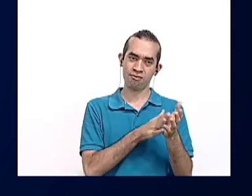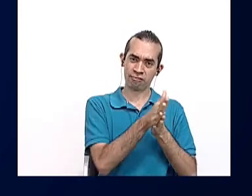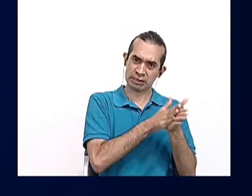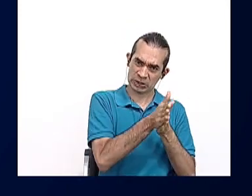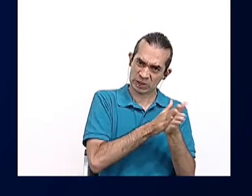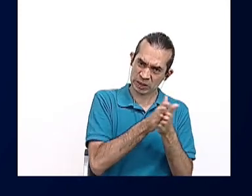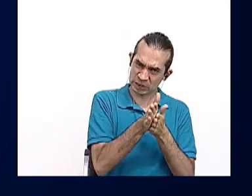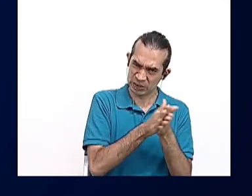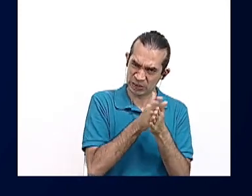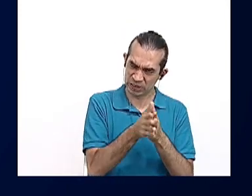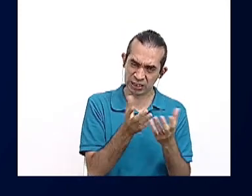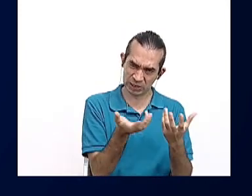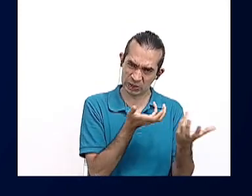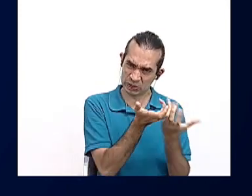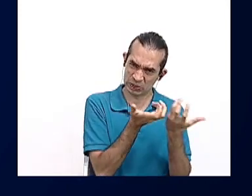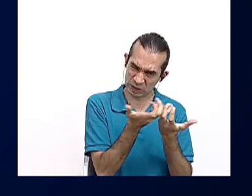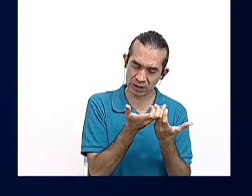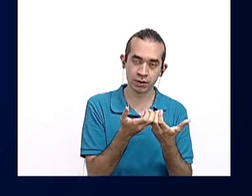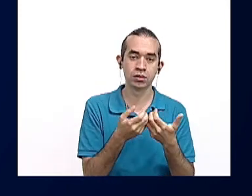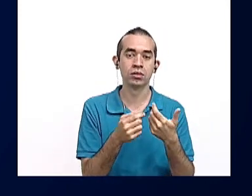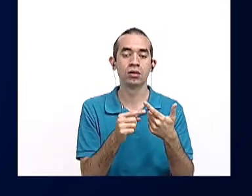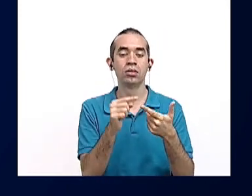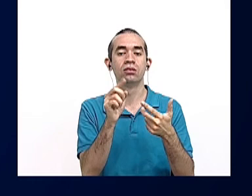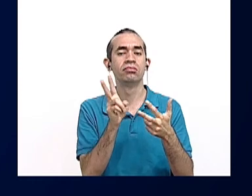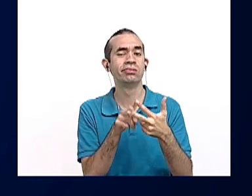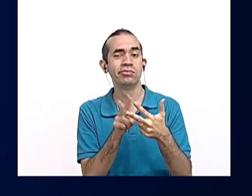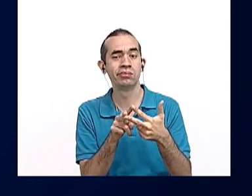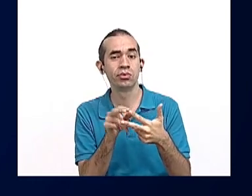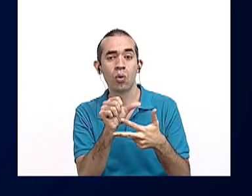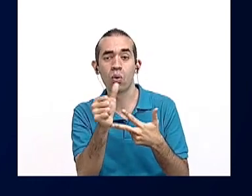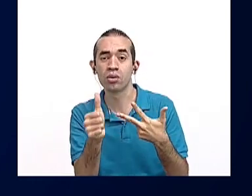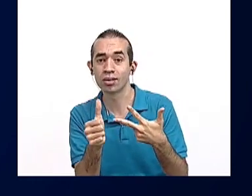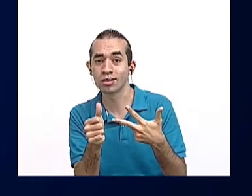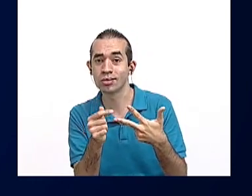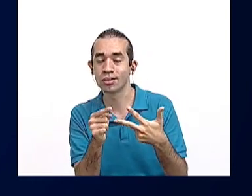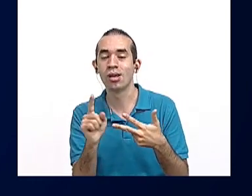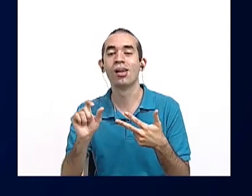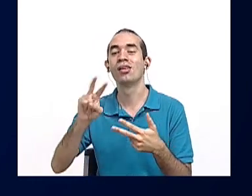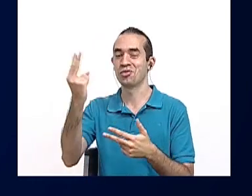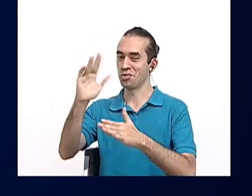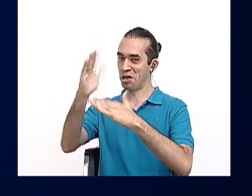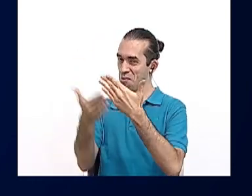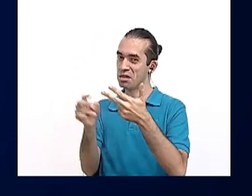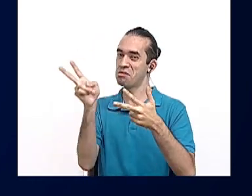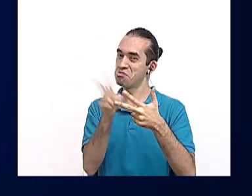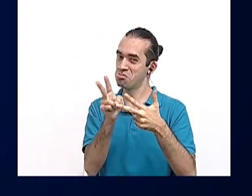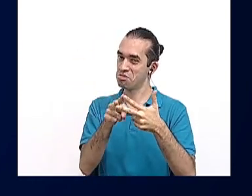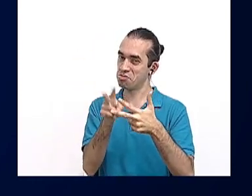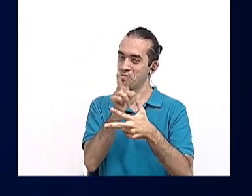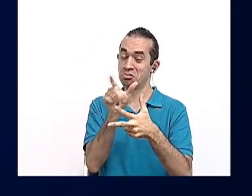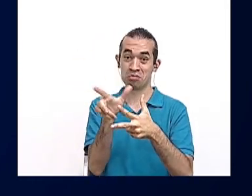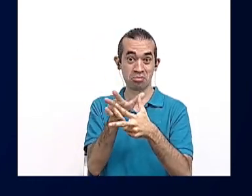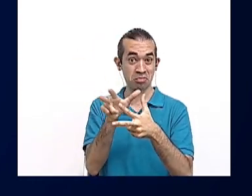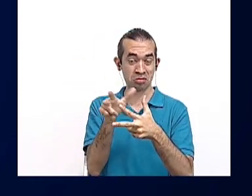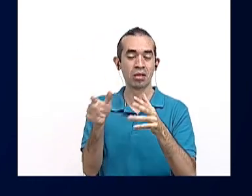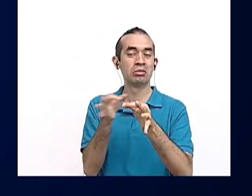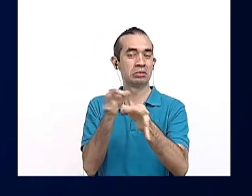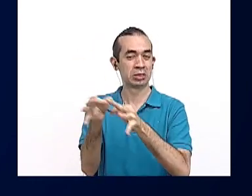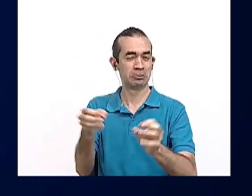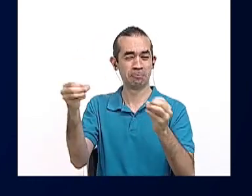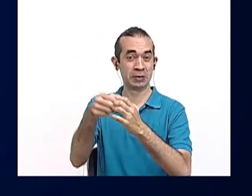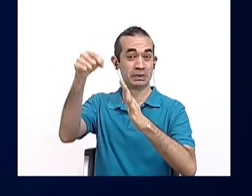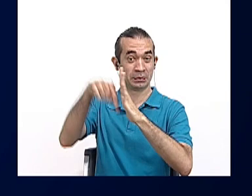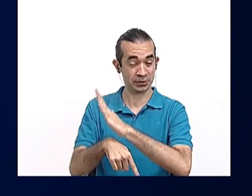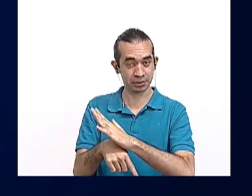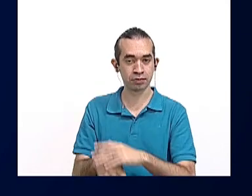o frotamiento y otras, pero en la segunda parte vamos a estar ampliando sobre las 3 formas.